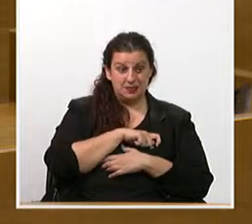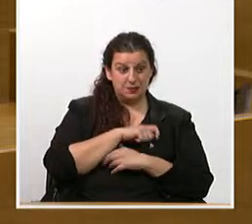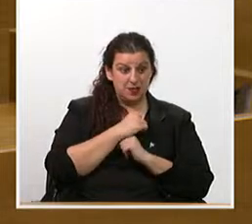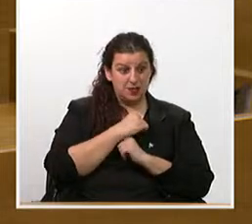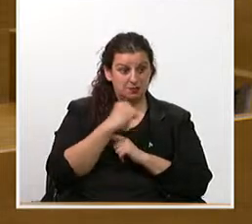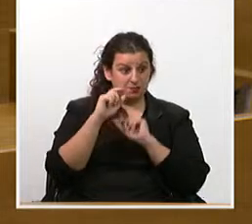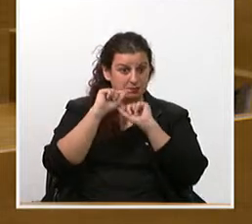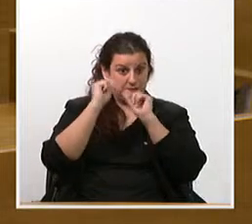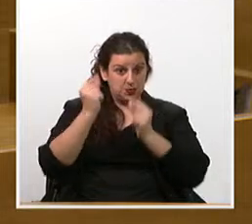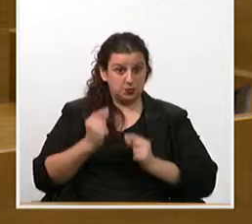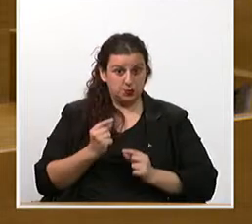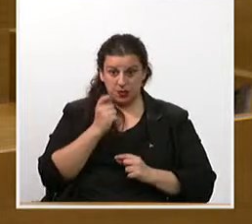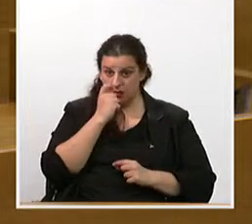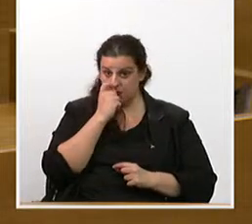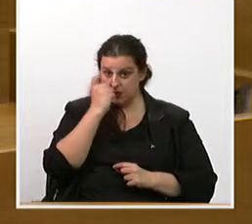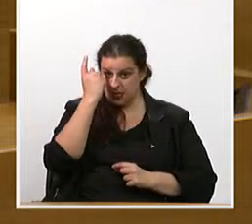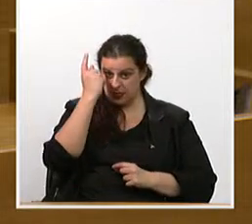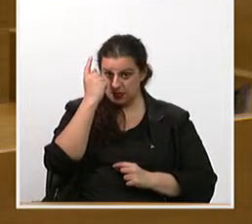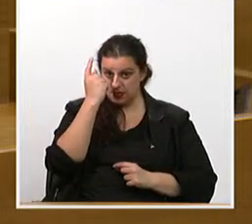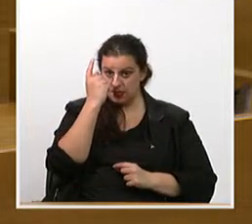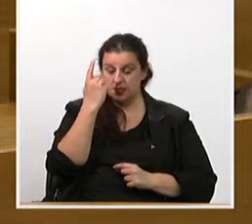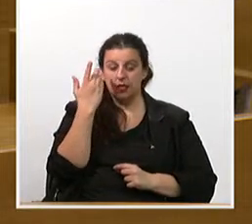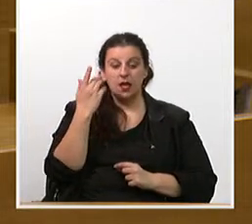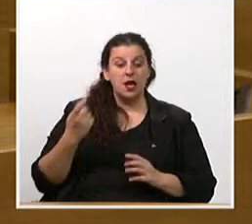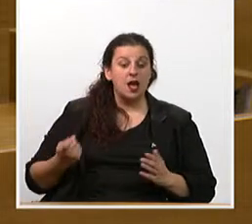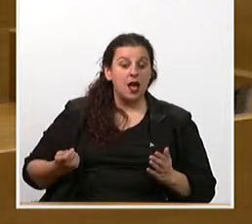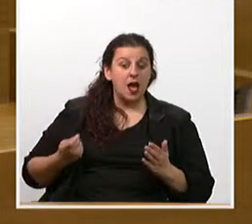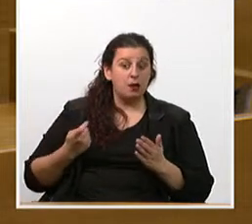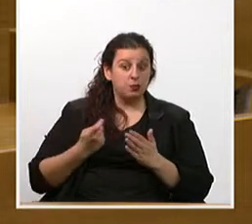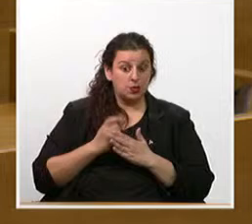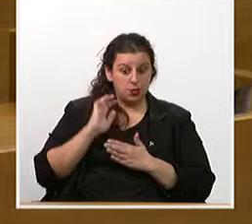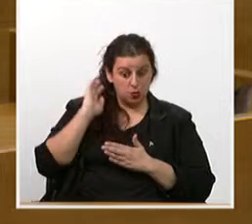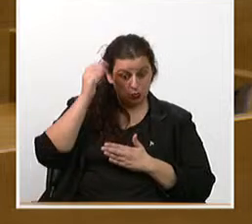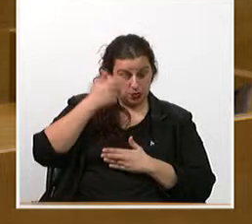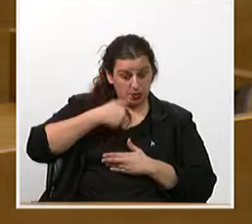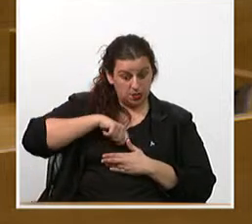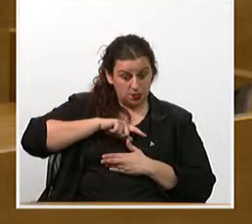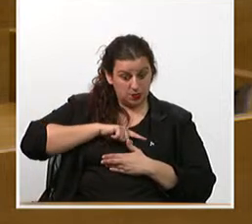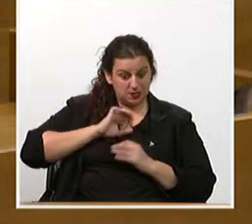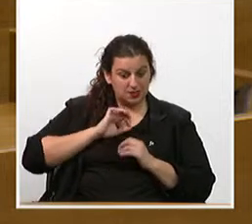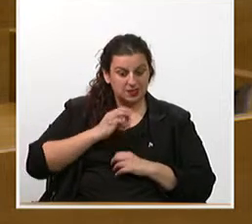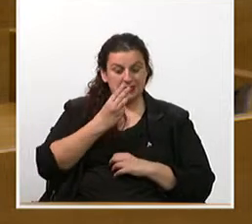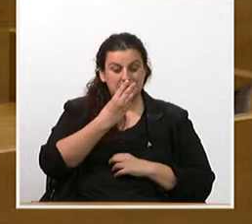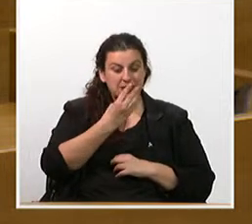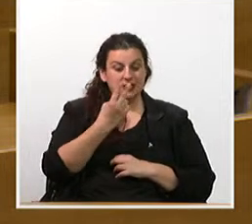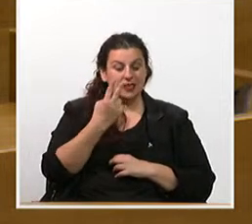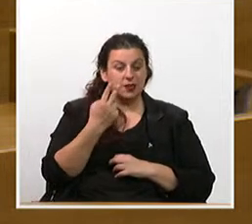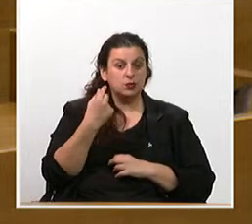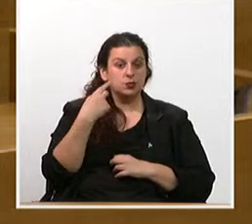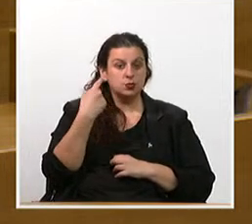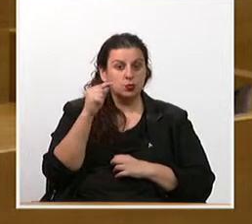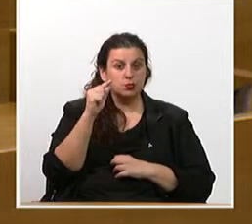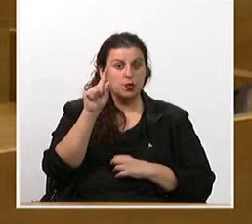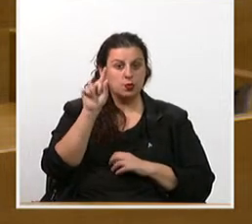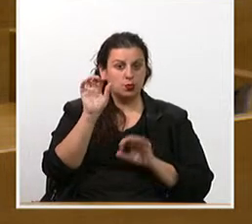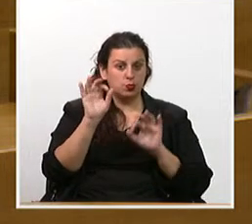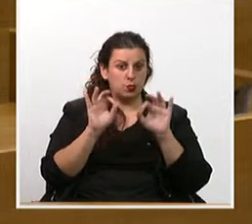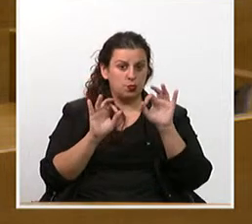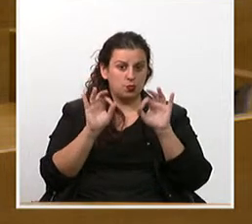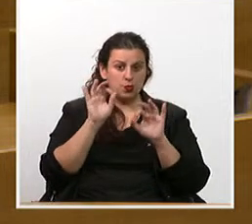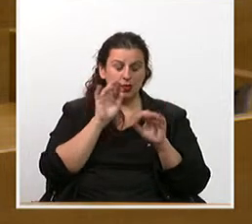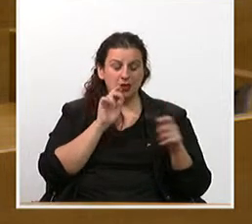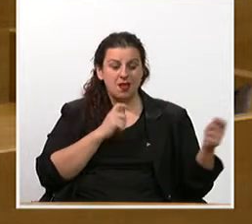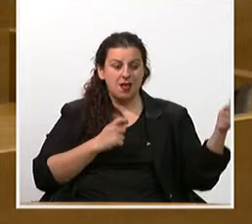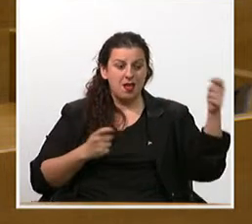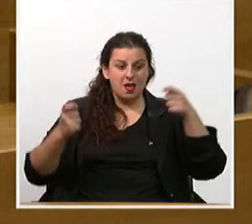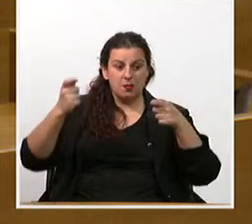brinda esta línea solo la aportación de nuestra consellería supone un 32,1 por efectivamente de todas las aportaciones